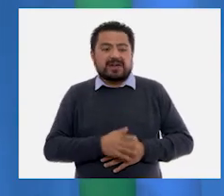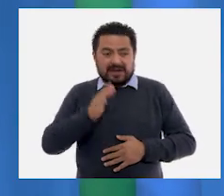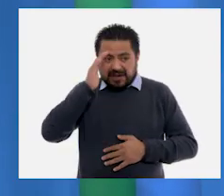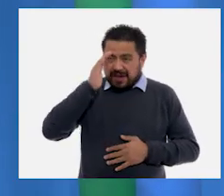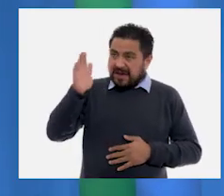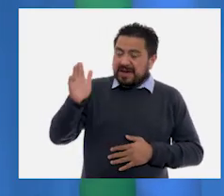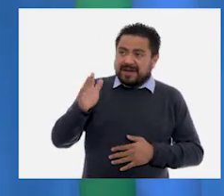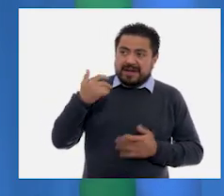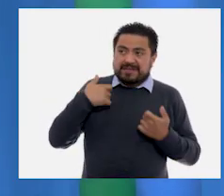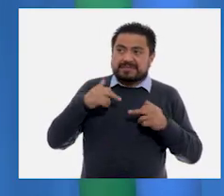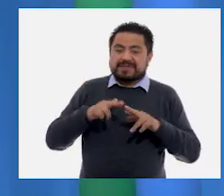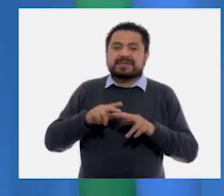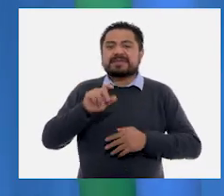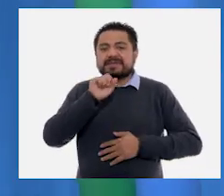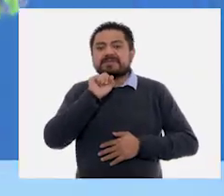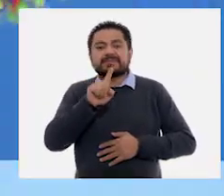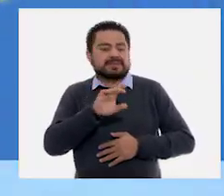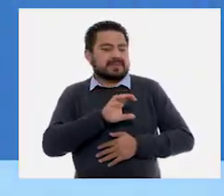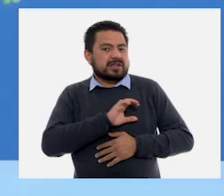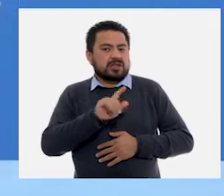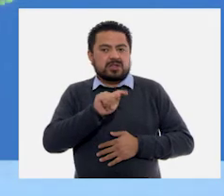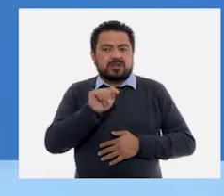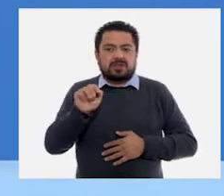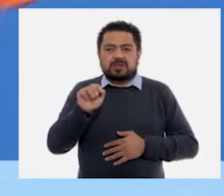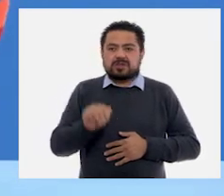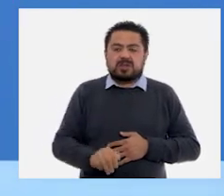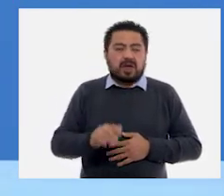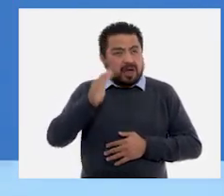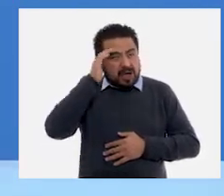maestra. Y también a nuestro querido Ton.